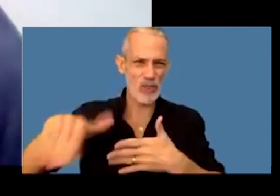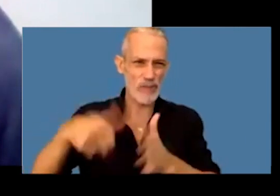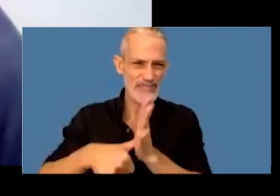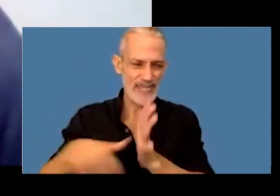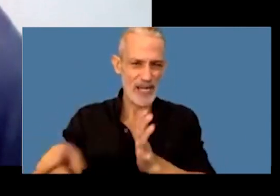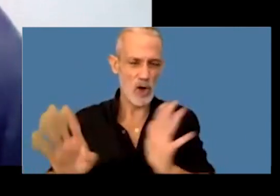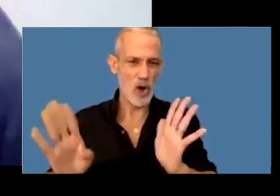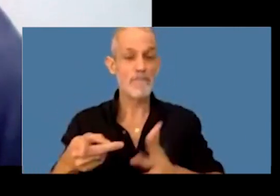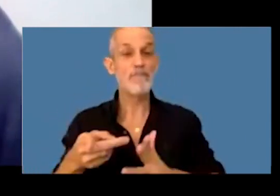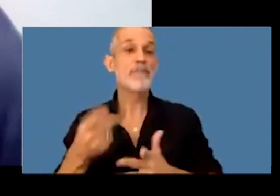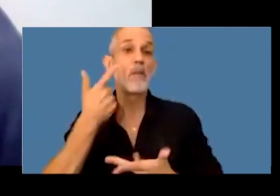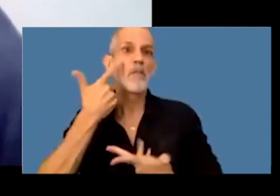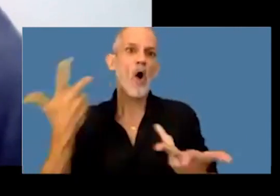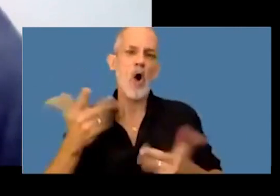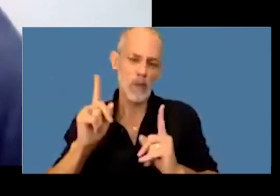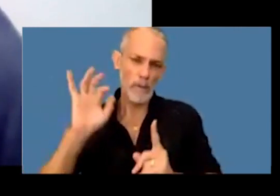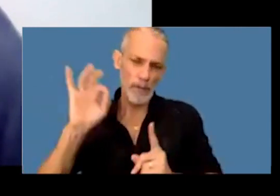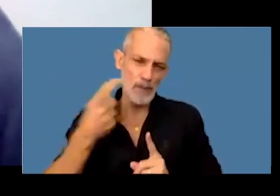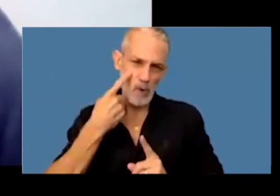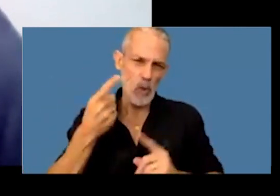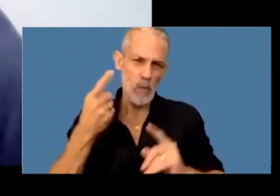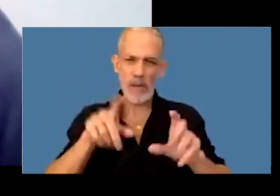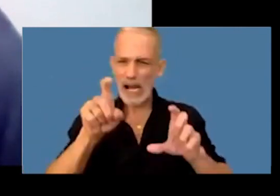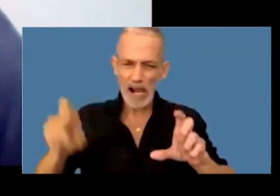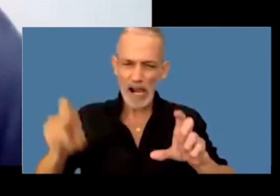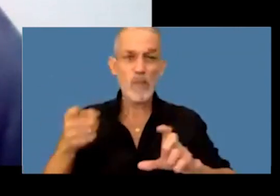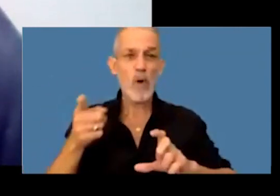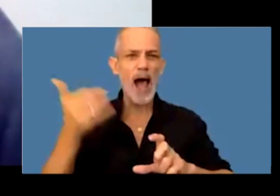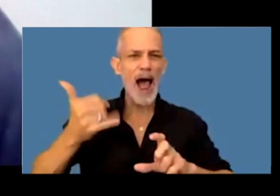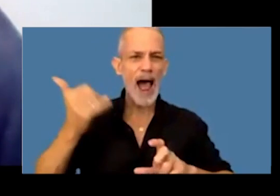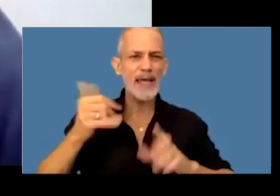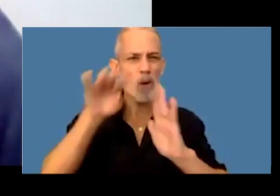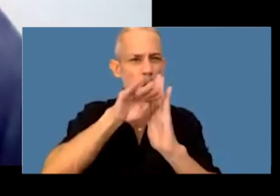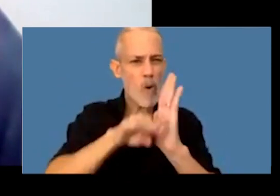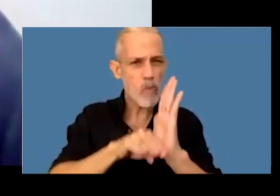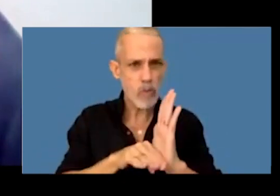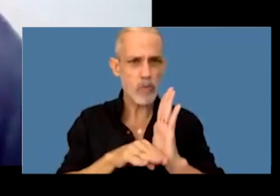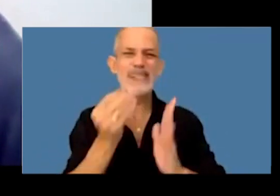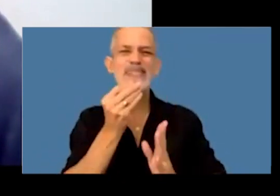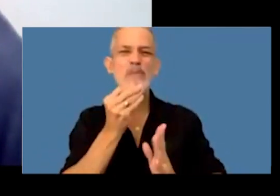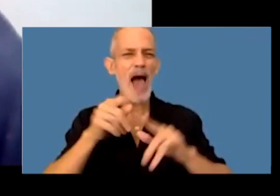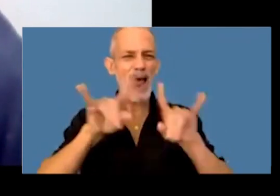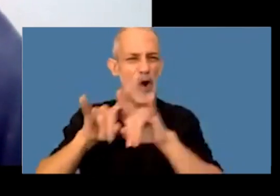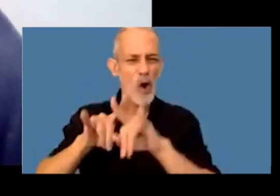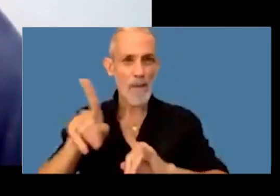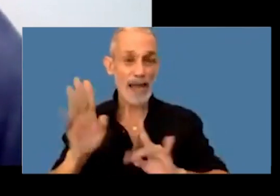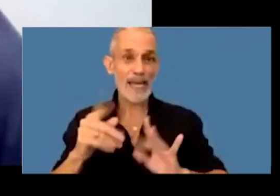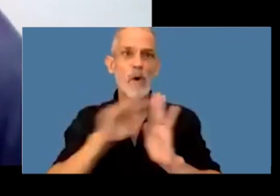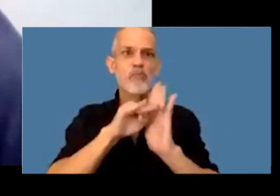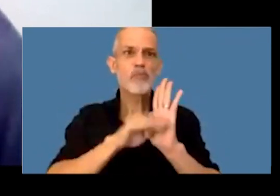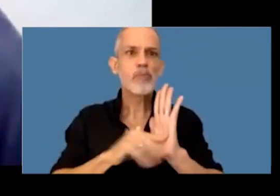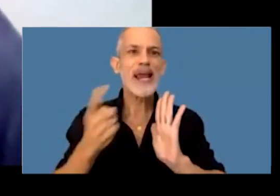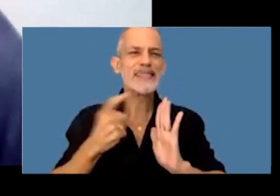Obviamente, lo mismo que mostré, digo, si vos tenés el simulacro, vas a ver qué tipo de requisitos vas a necesitar